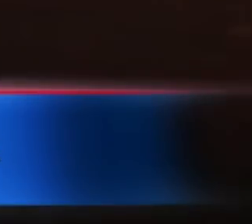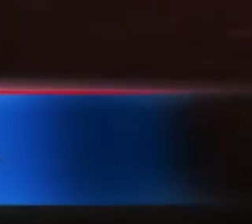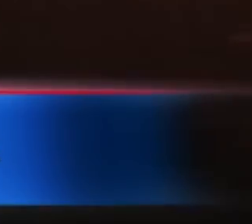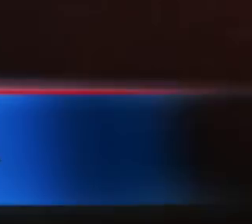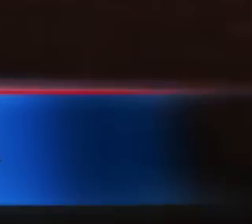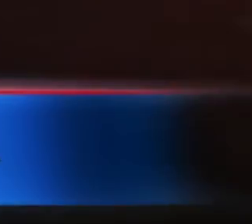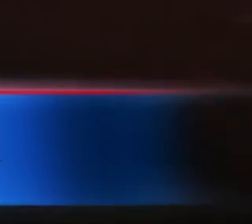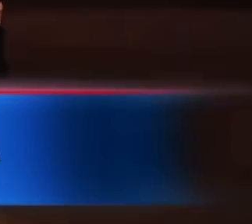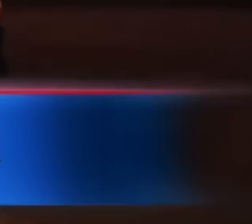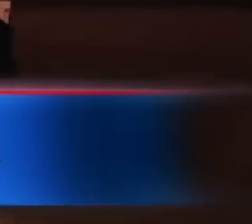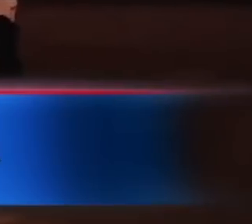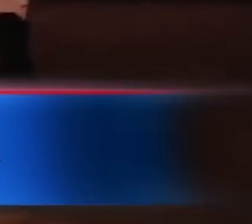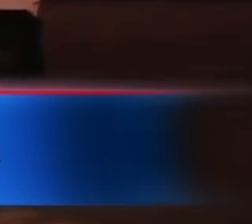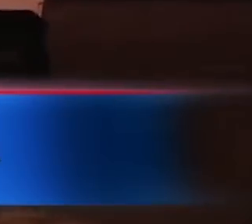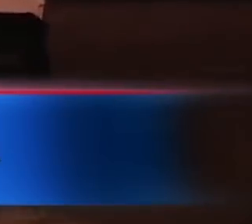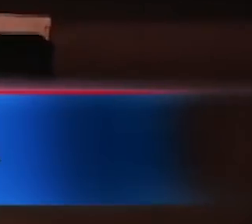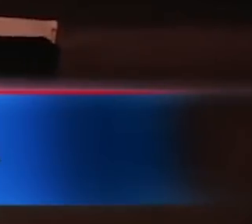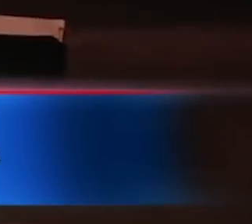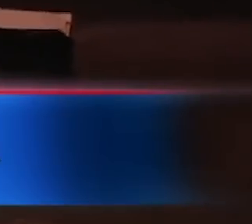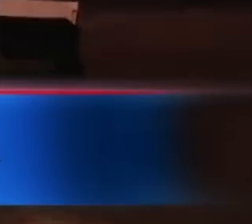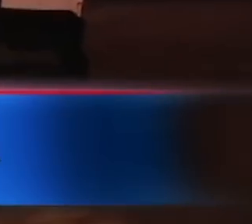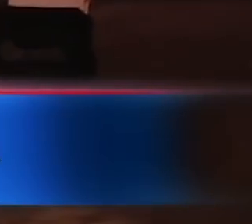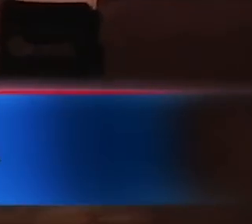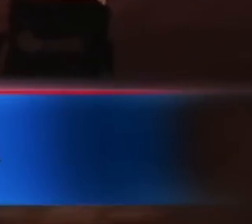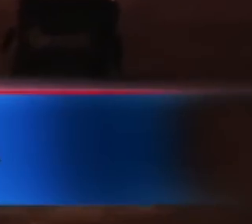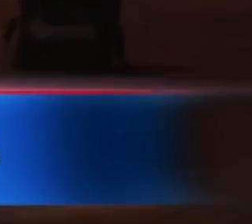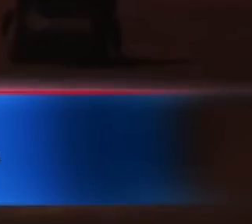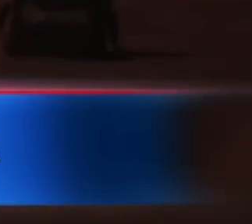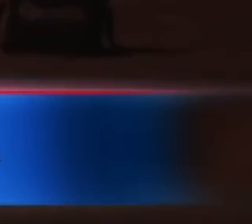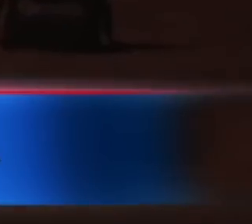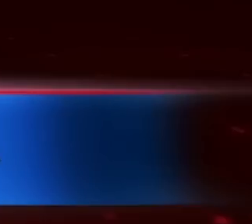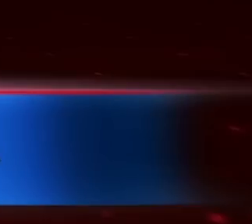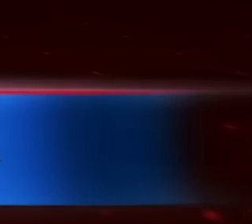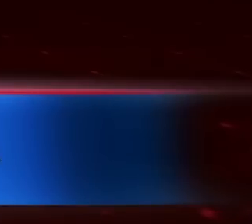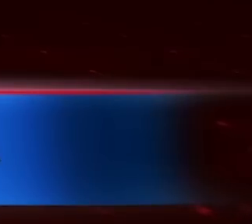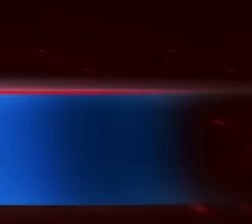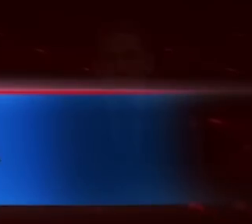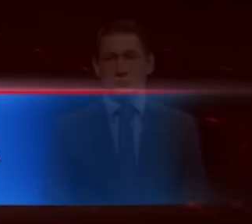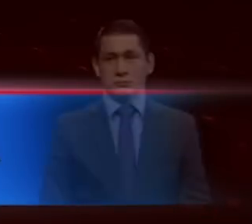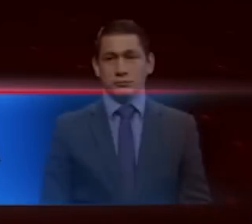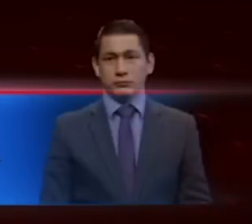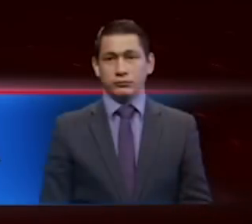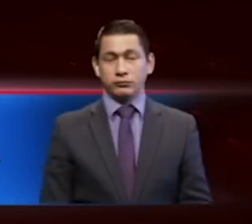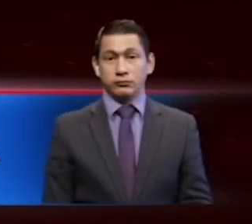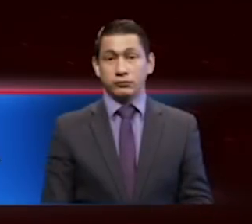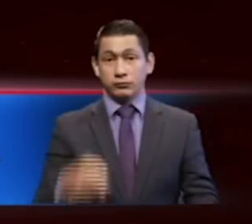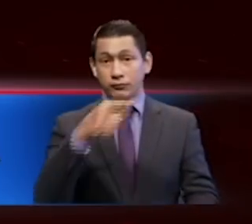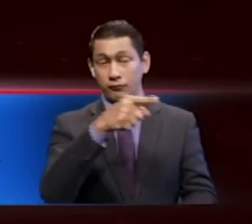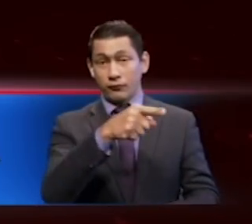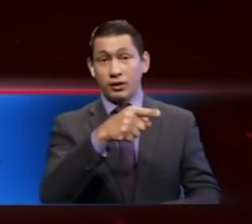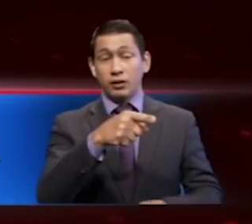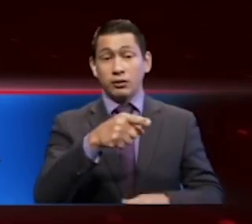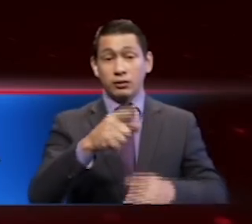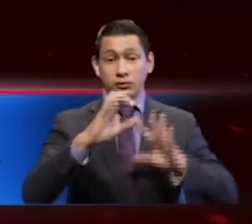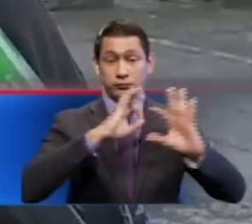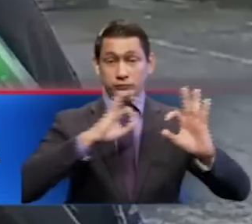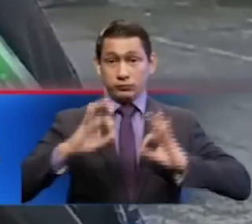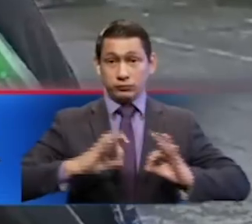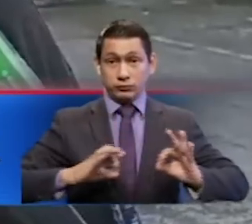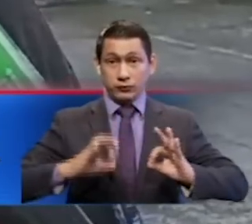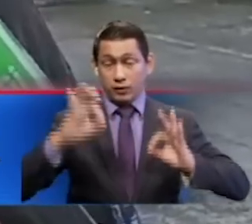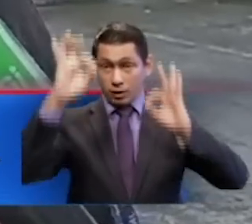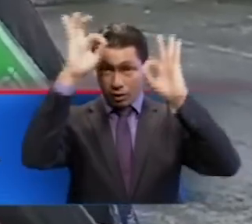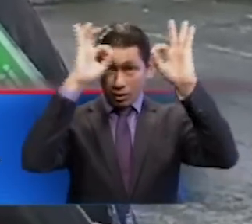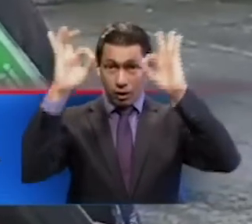La discusión de pareja terminó con la muerte del adolescente de 15 años. Recibió varios disparos, uno de ellos acabó con su vida. Impactó en su cabeza.